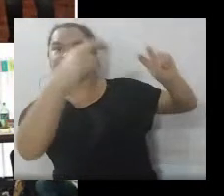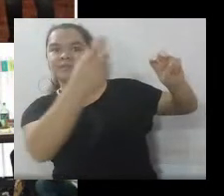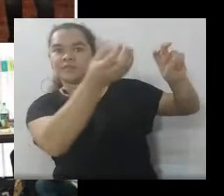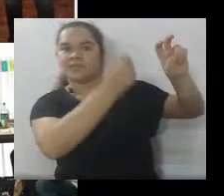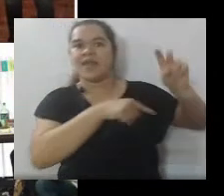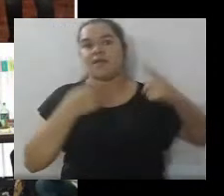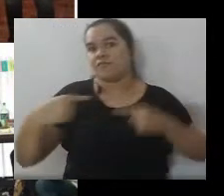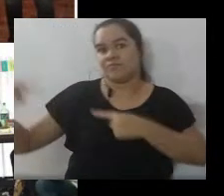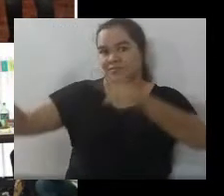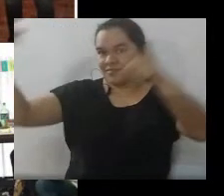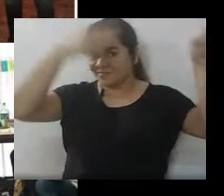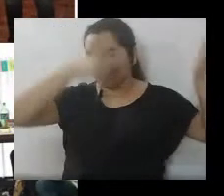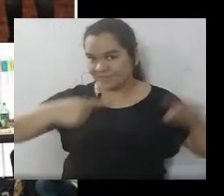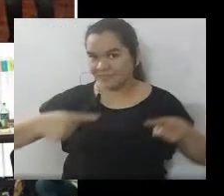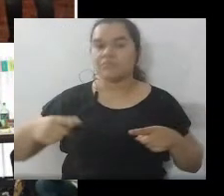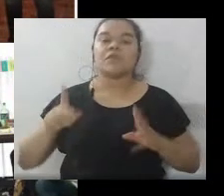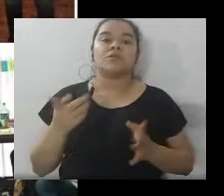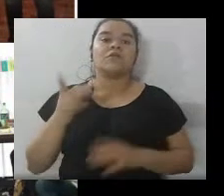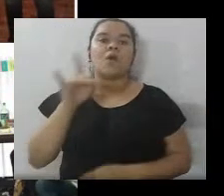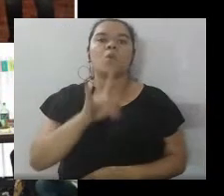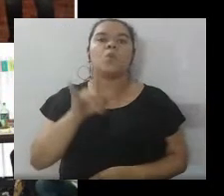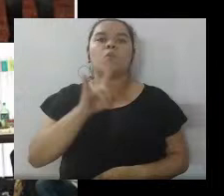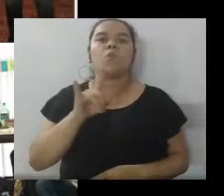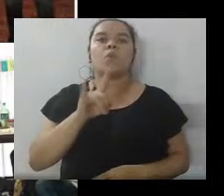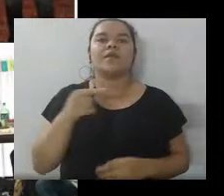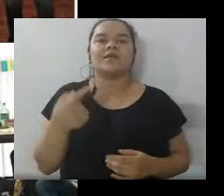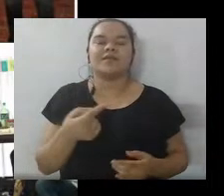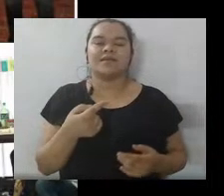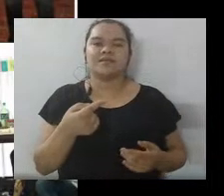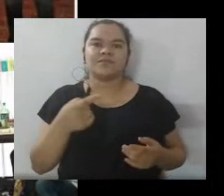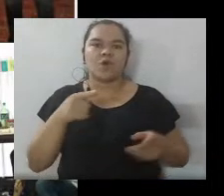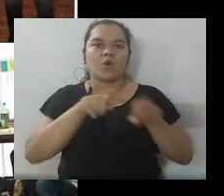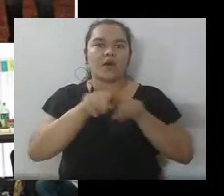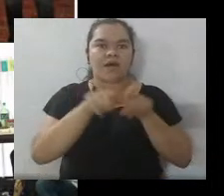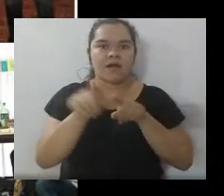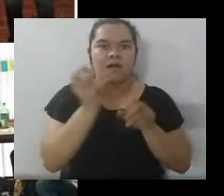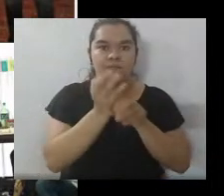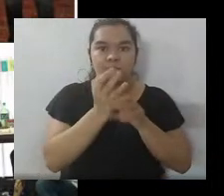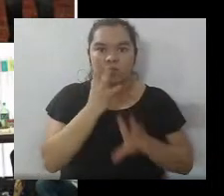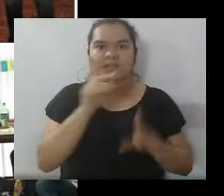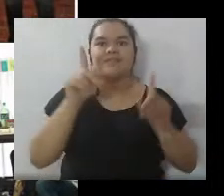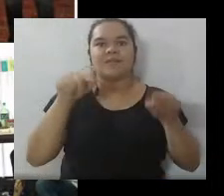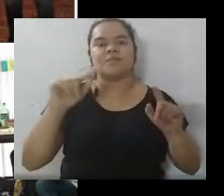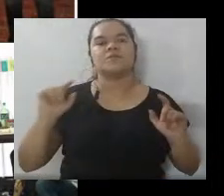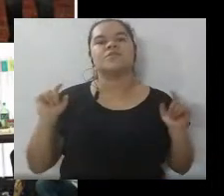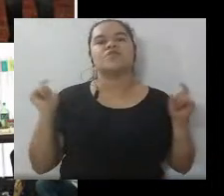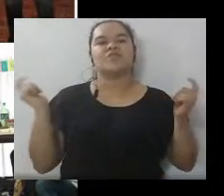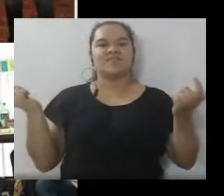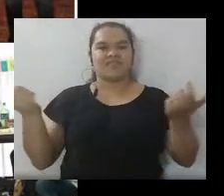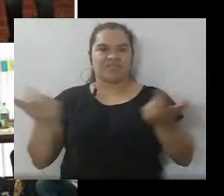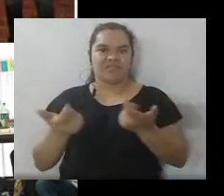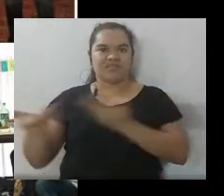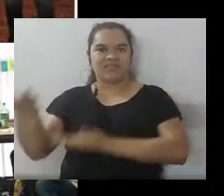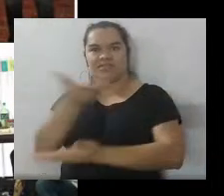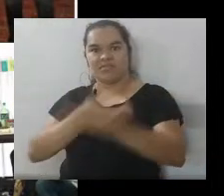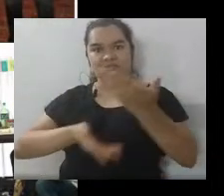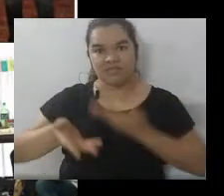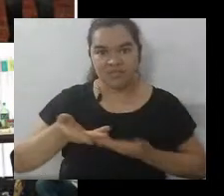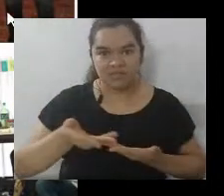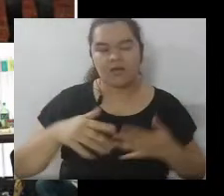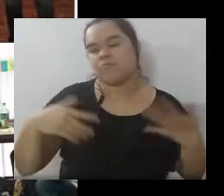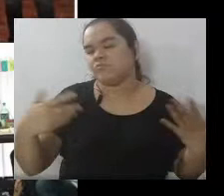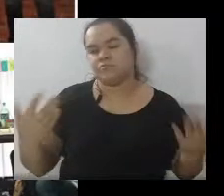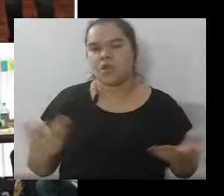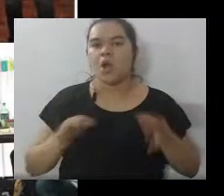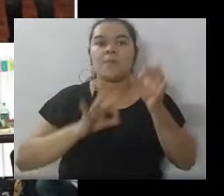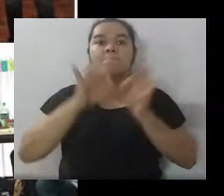es no solo hacer nuestra carrera profesional, sino también involucrarnos con la sociedad de distintas maneras, a través de los